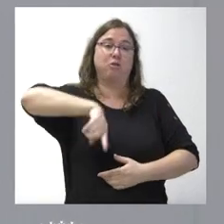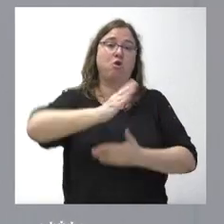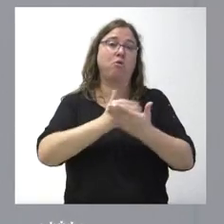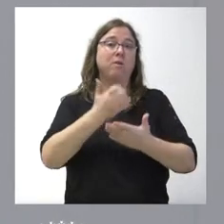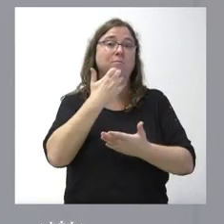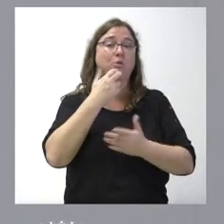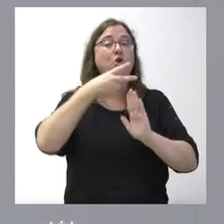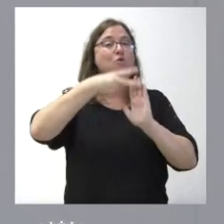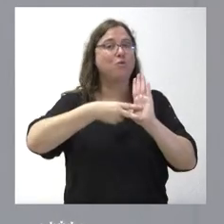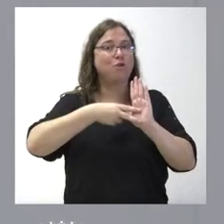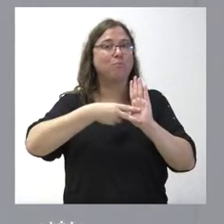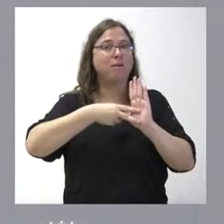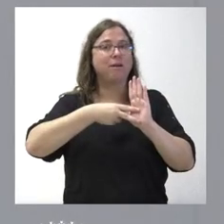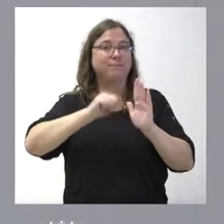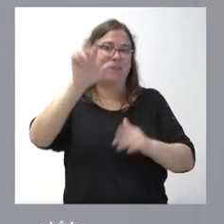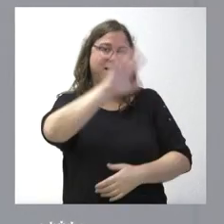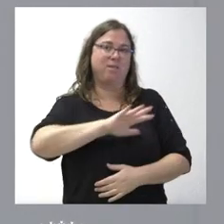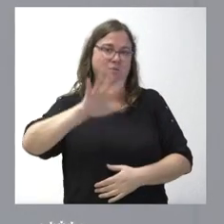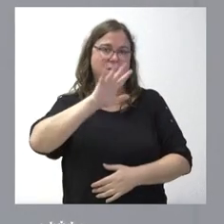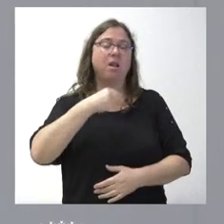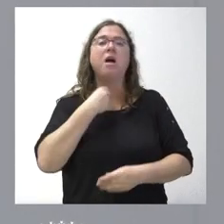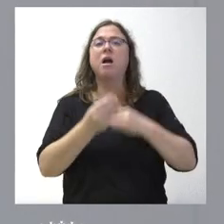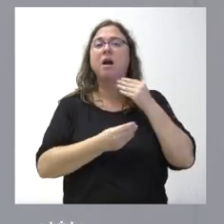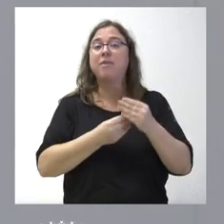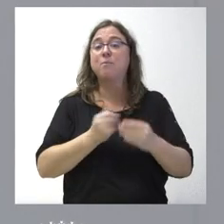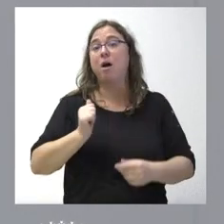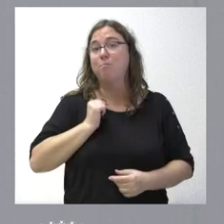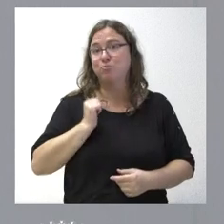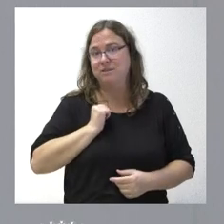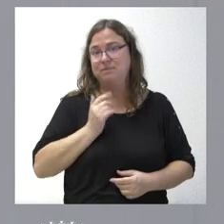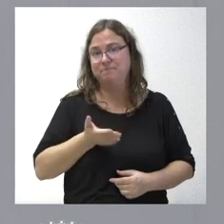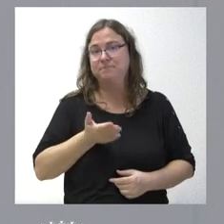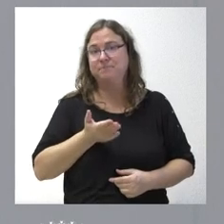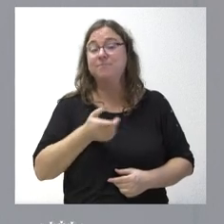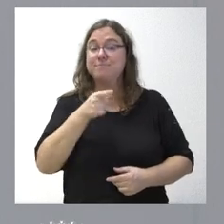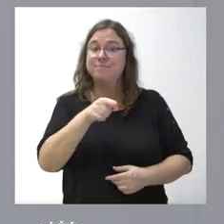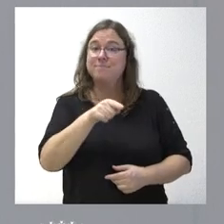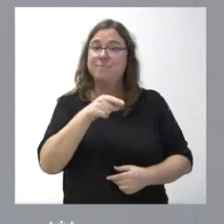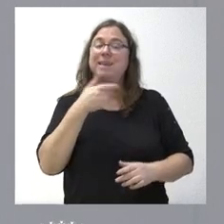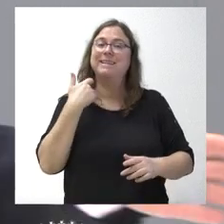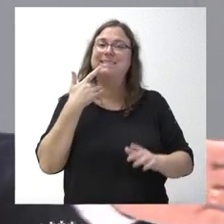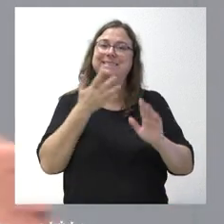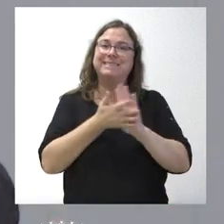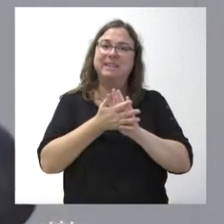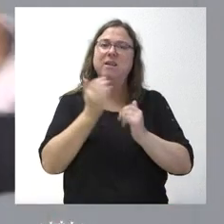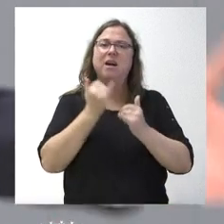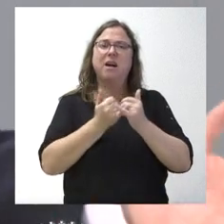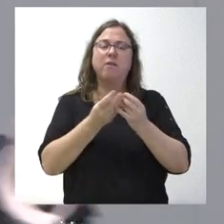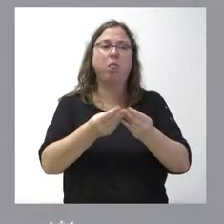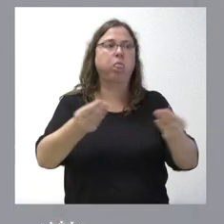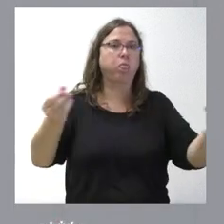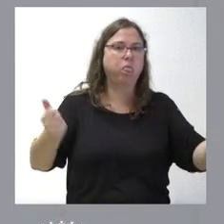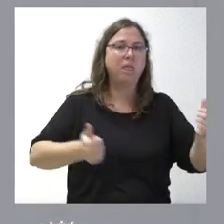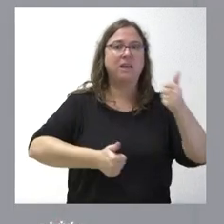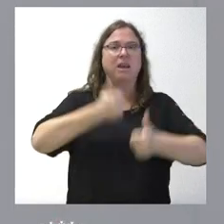consecuencia de normativas de ámbito nacional lo que hacemos nosotros es aprovechar para que esto no sea un elemento para diluir para tener 17